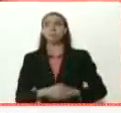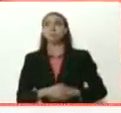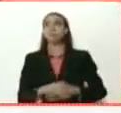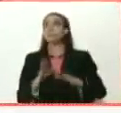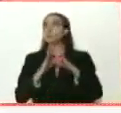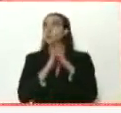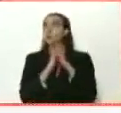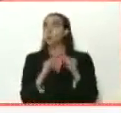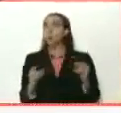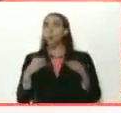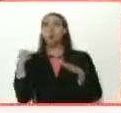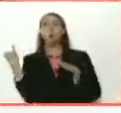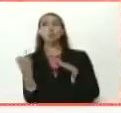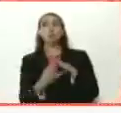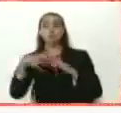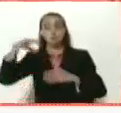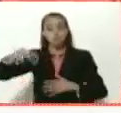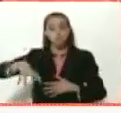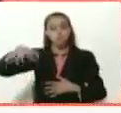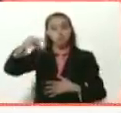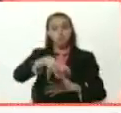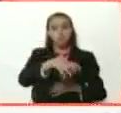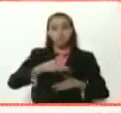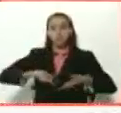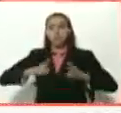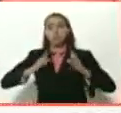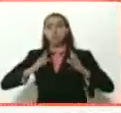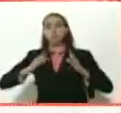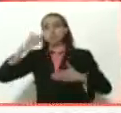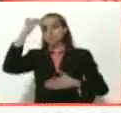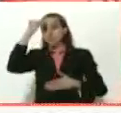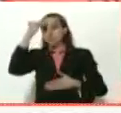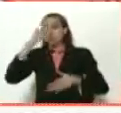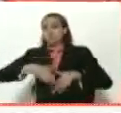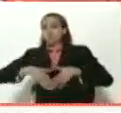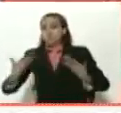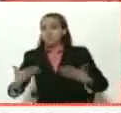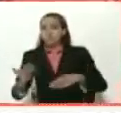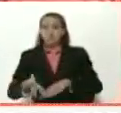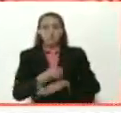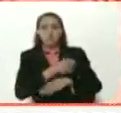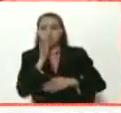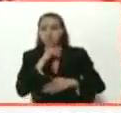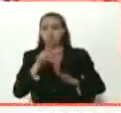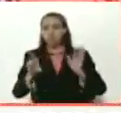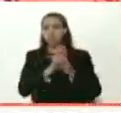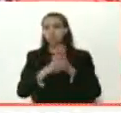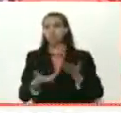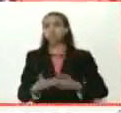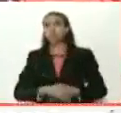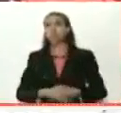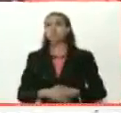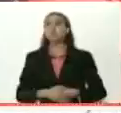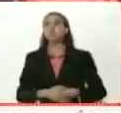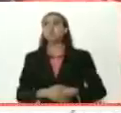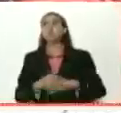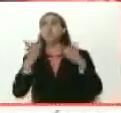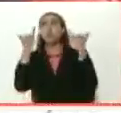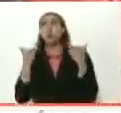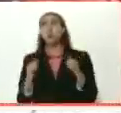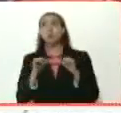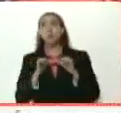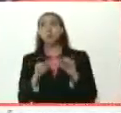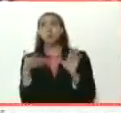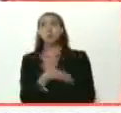una institucionalidad que nos permite hoy saber cuáles eran las insuficiencias de esa ley. Y por lo tanto, vamos con las